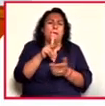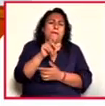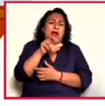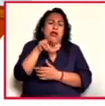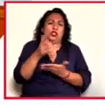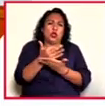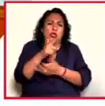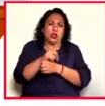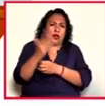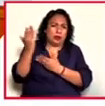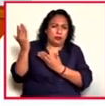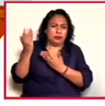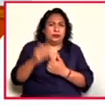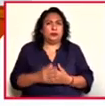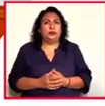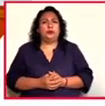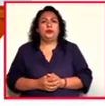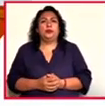que nos dijo.